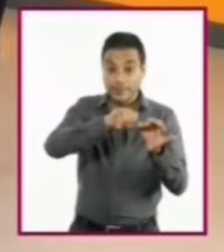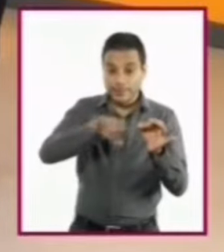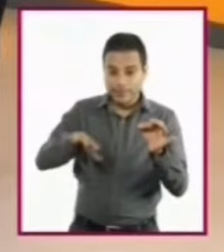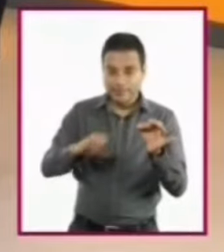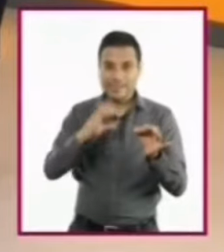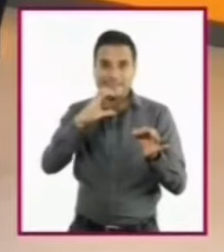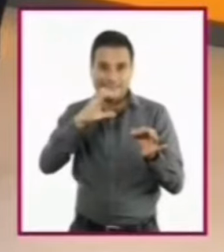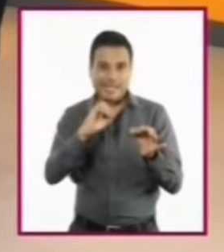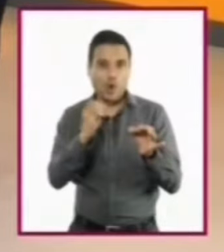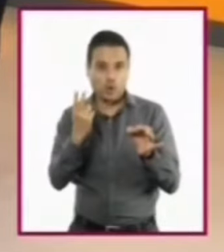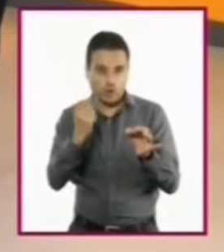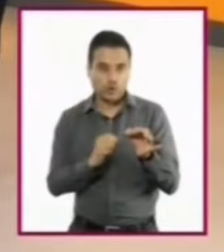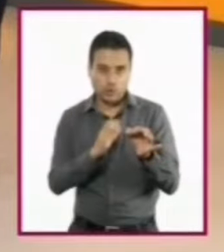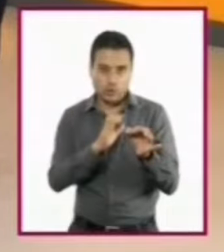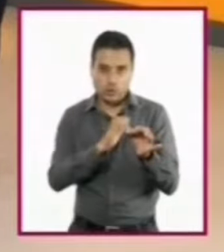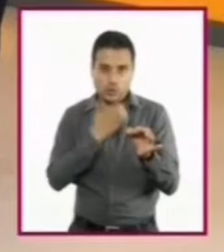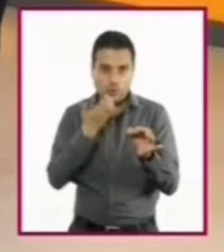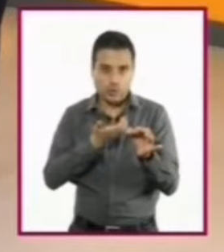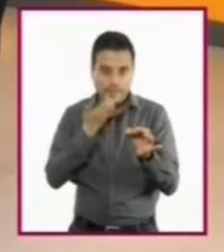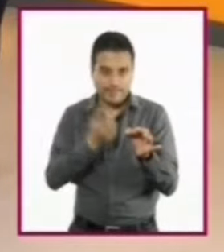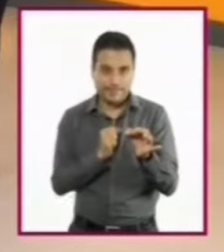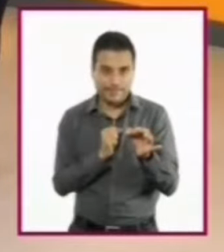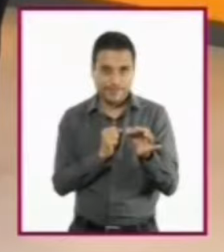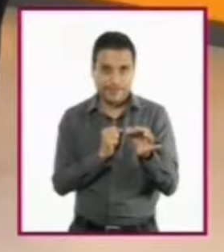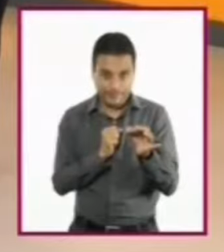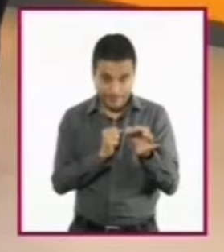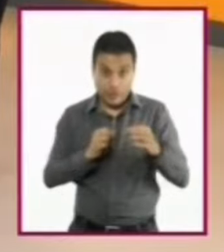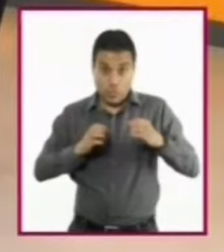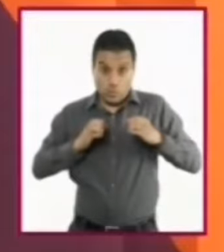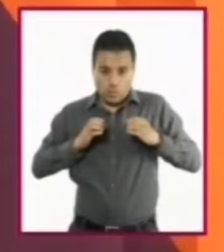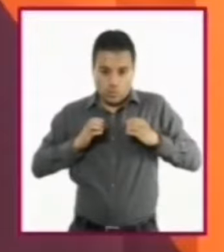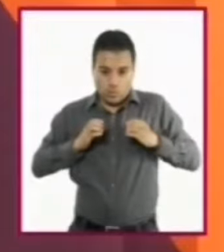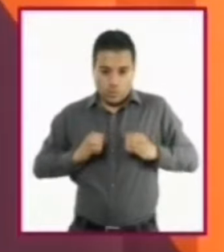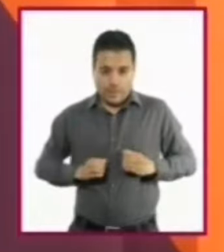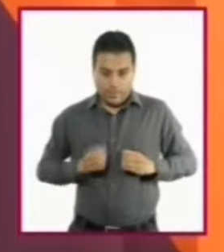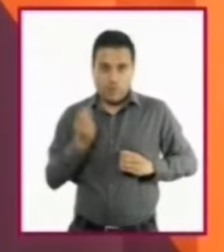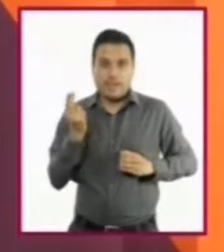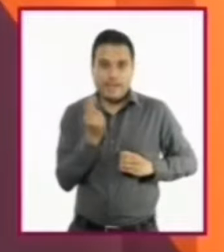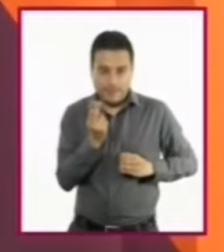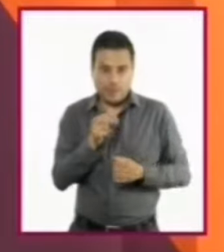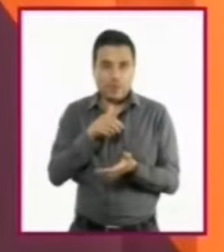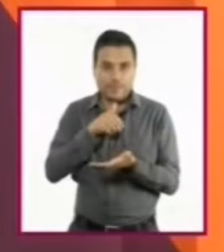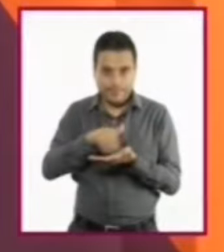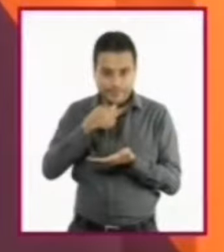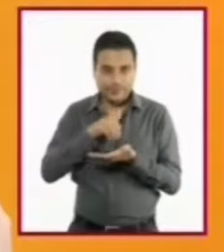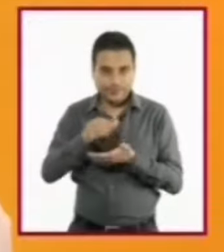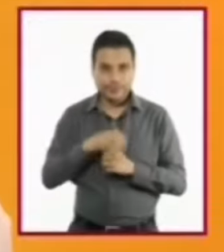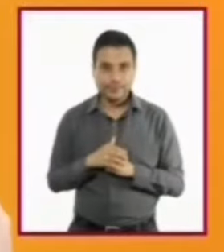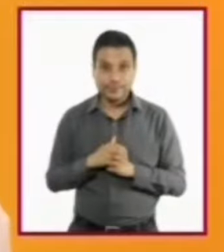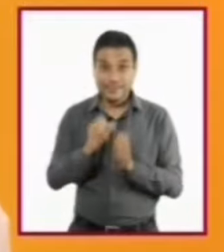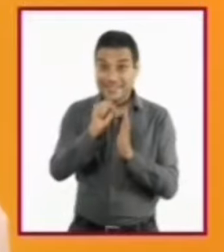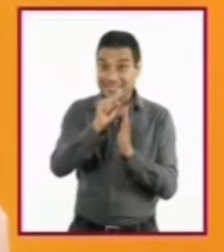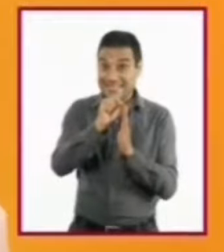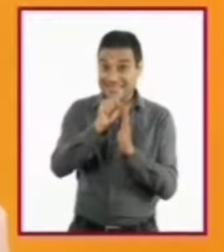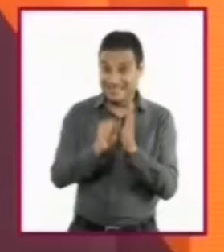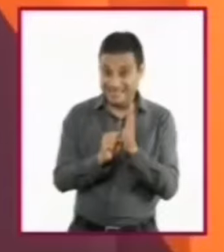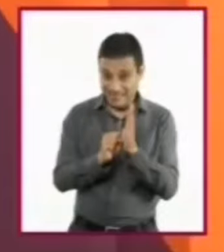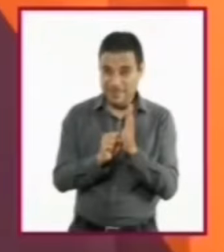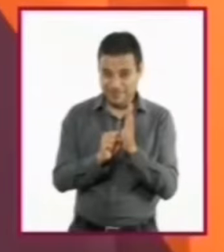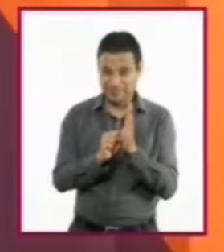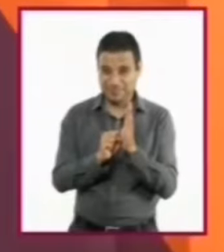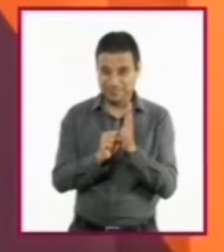como producto de desecho del que el cuerpo debe desprenderse. Los sistemas cardiovascular y